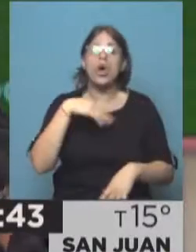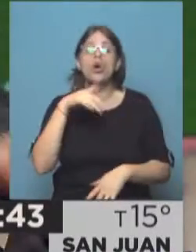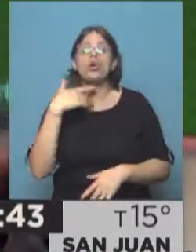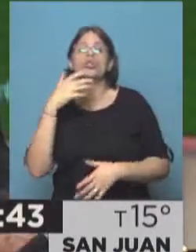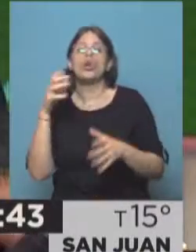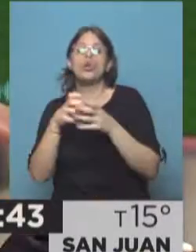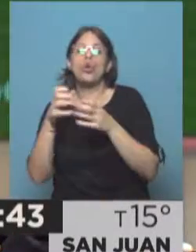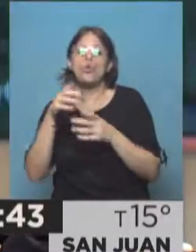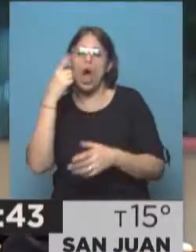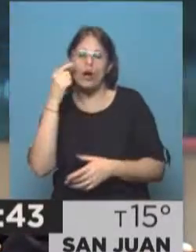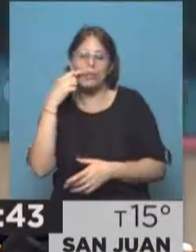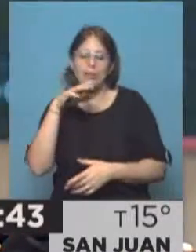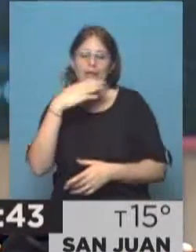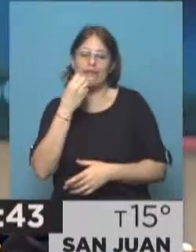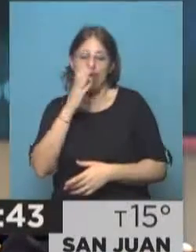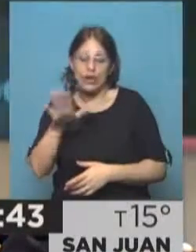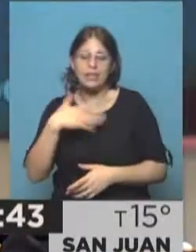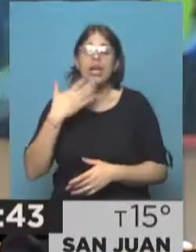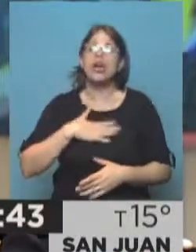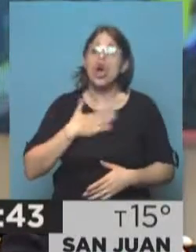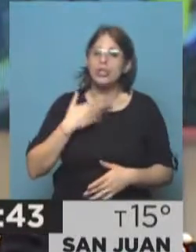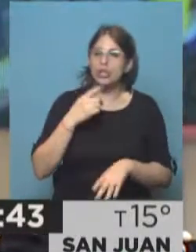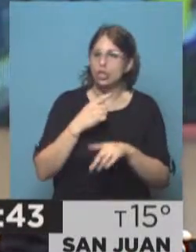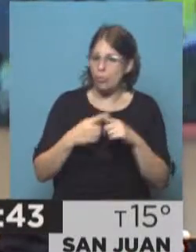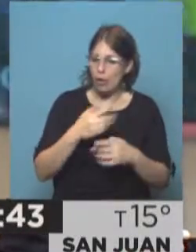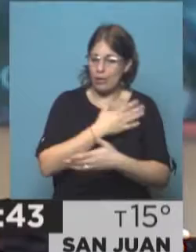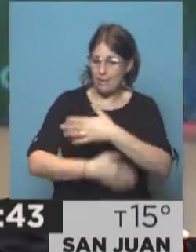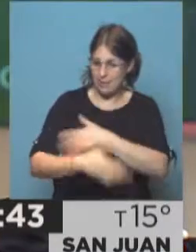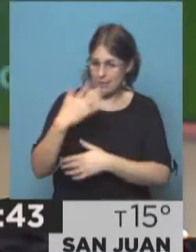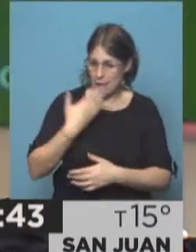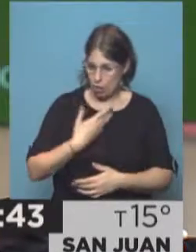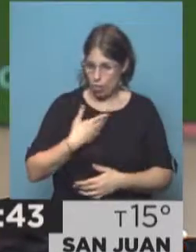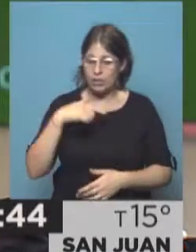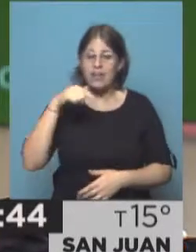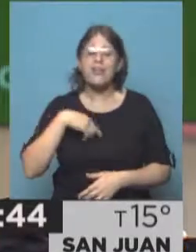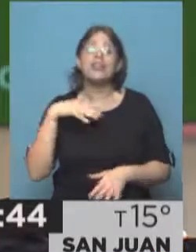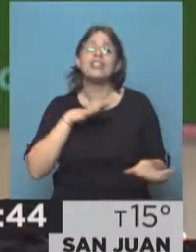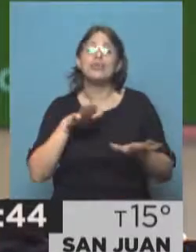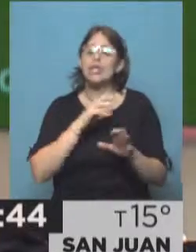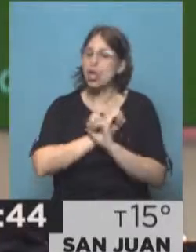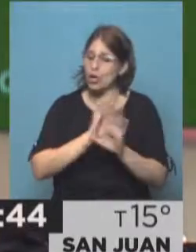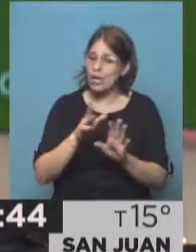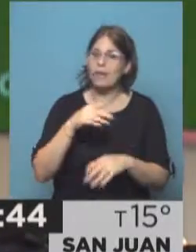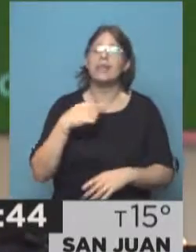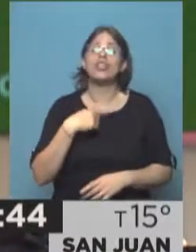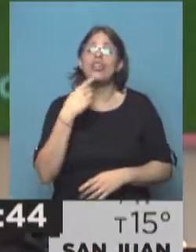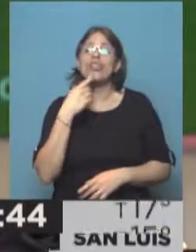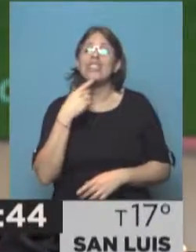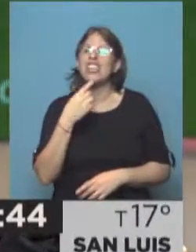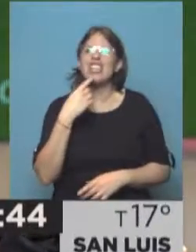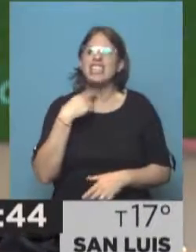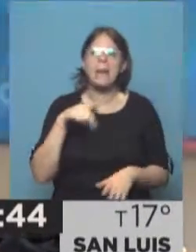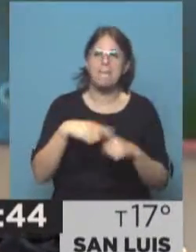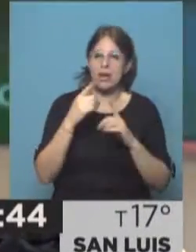muy contentos por la camiseta de All Boys. Sí. El tema es el siguiente, es grave, porque no hubo fútbol del Nacional B. Yo no quiero llamar un paro porque ellos